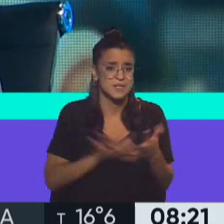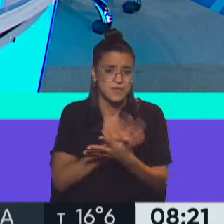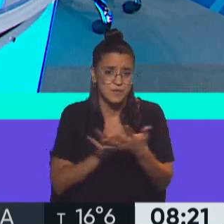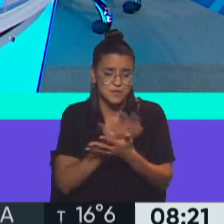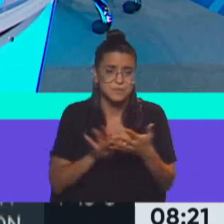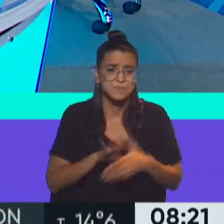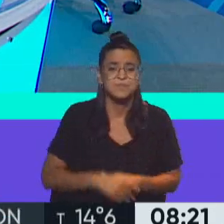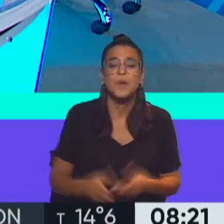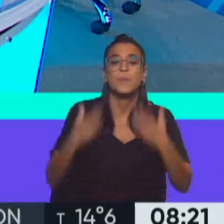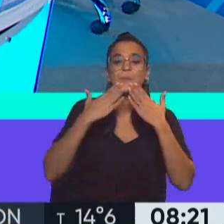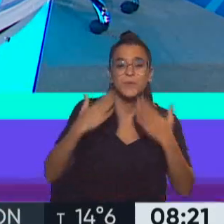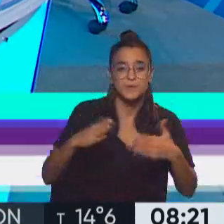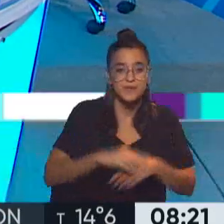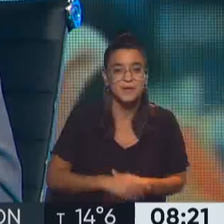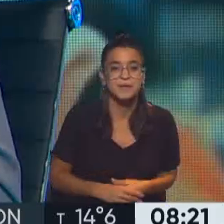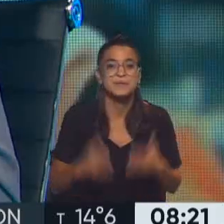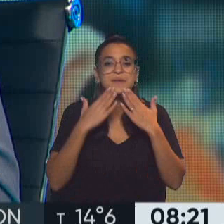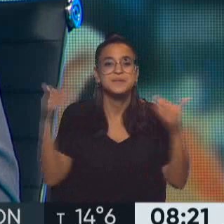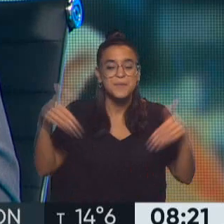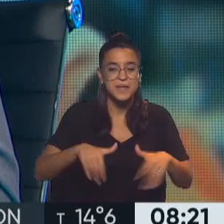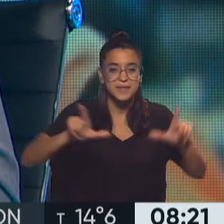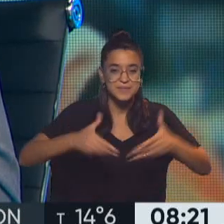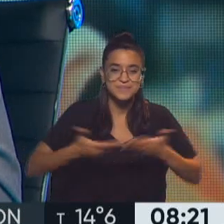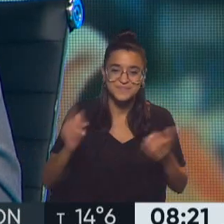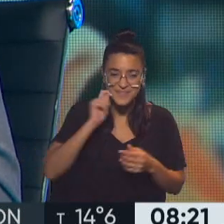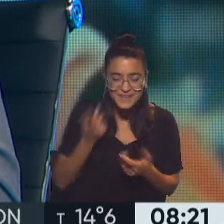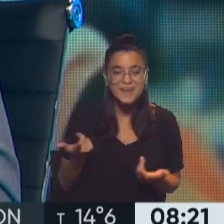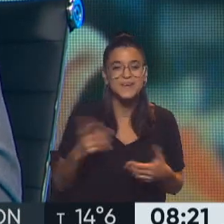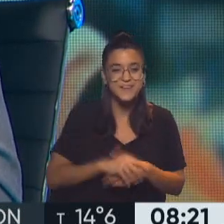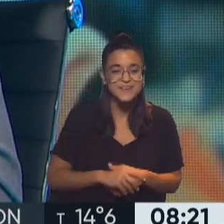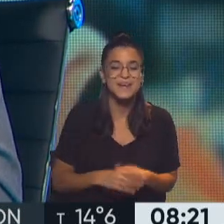Hernán Lechar, muchísimas gracias por haber venido a la televisión pública. Un placer. Al contrario, el Gracias, nuestro. Hernán.